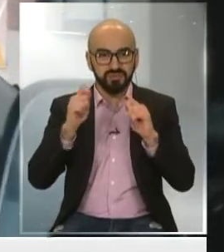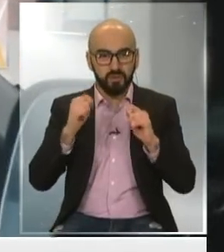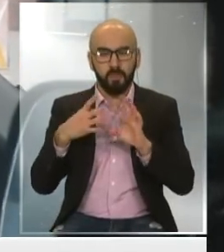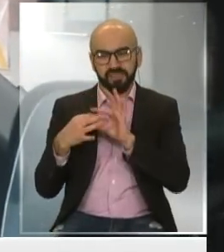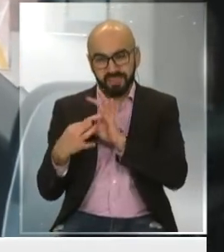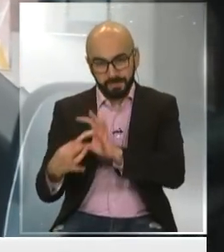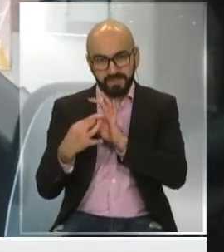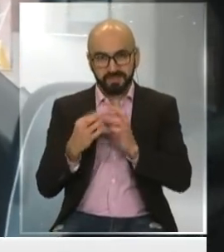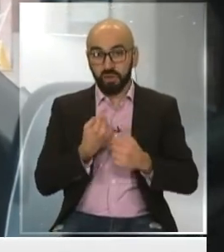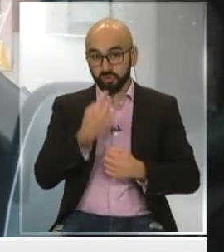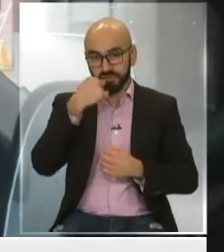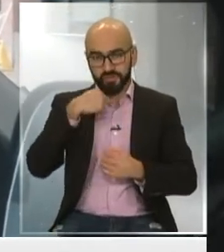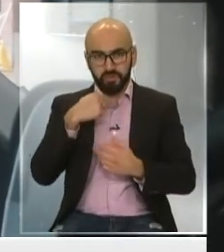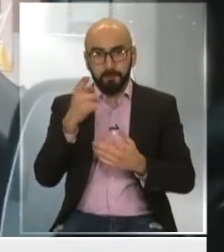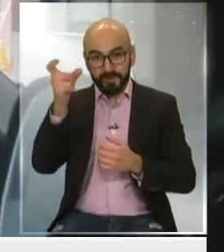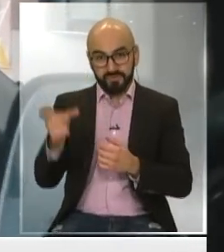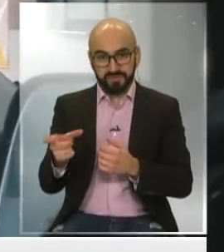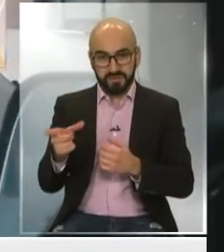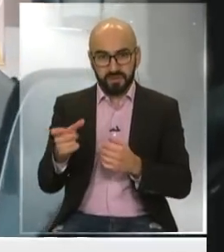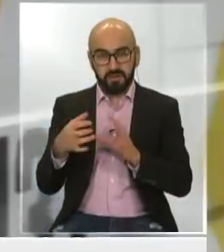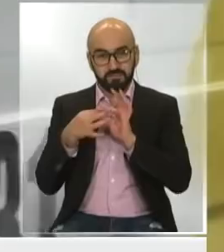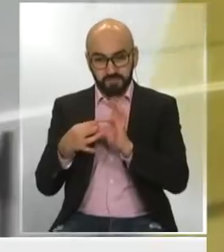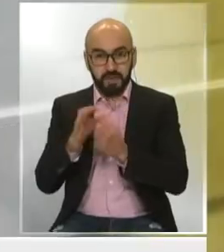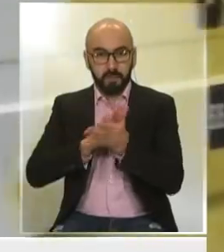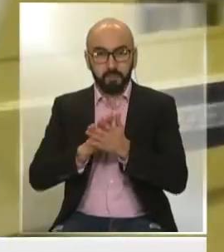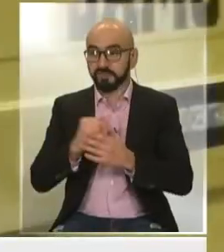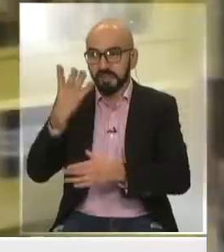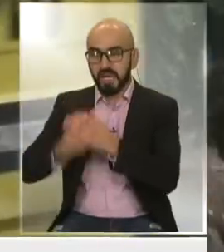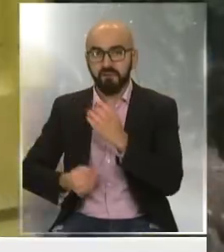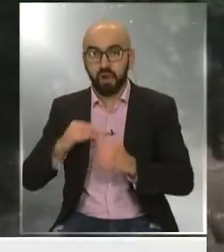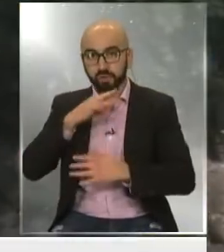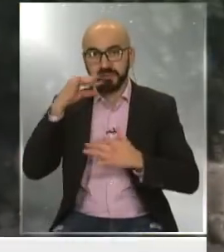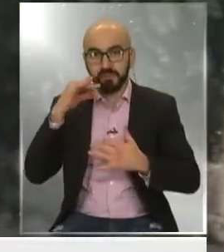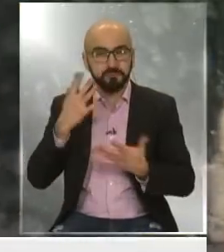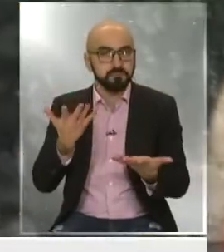oxígeno, primero, que se te acabe el oxígeno.